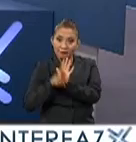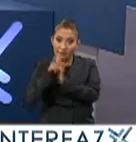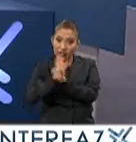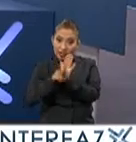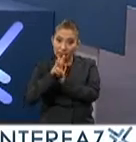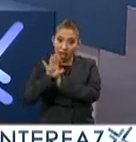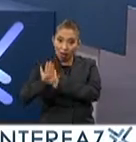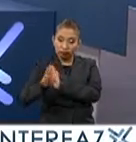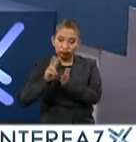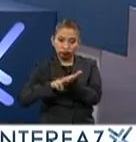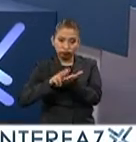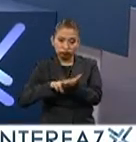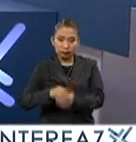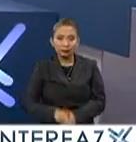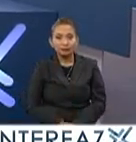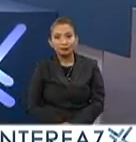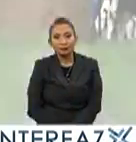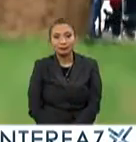obras fílmicas de gran valor.